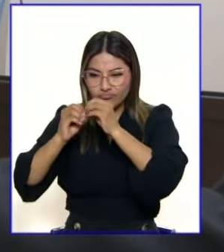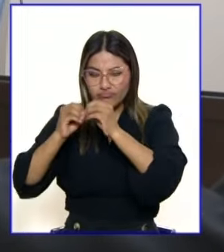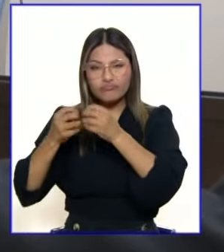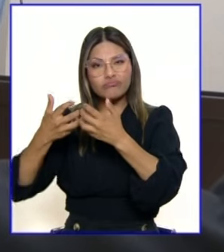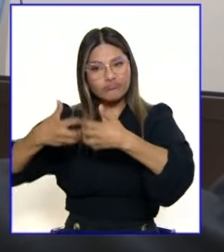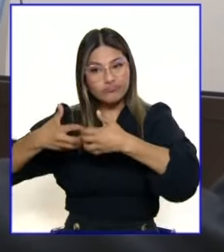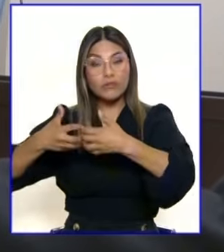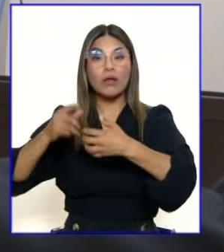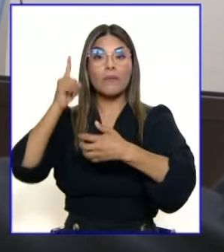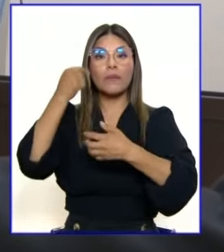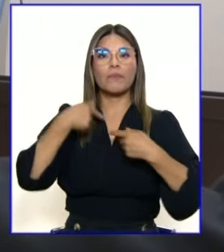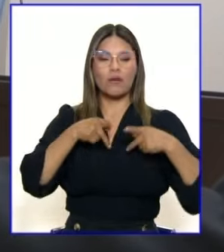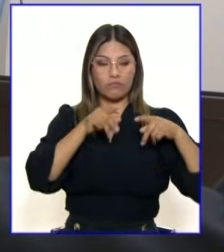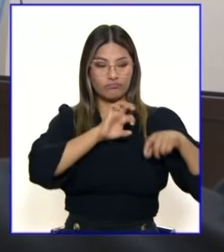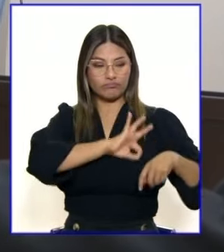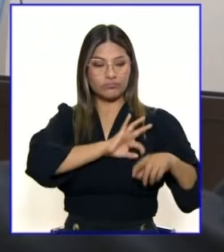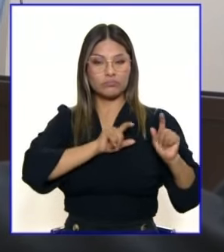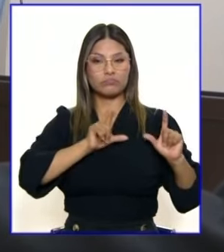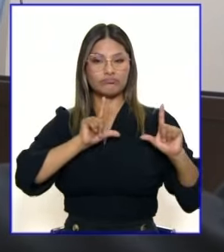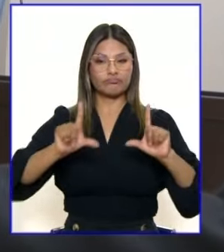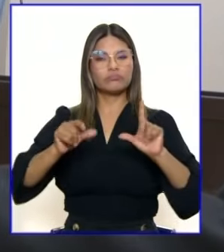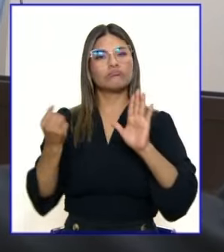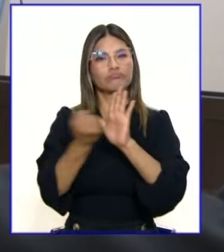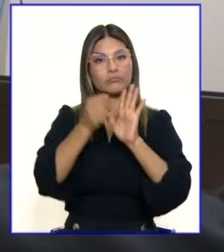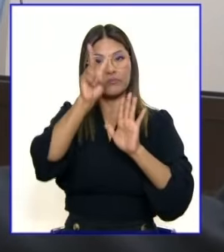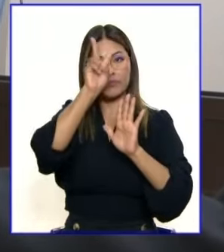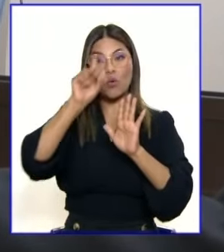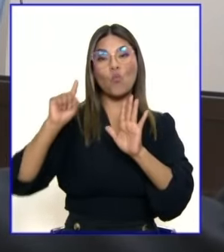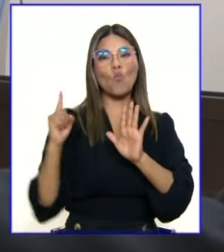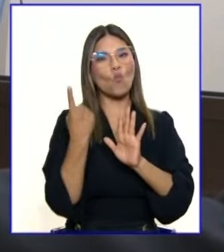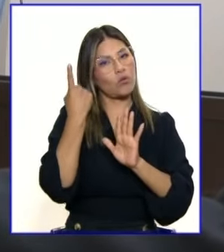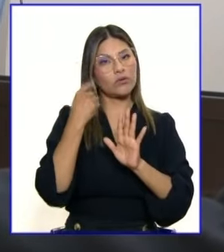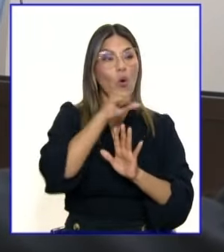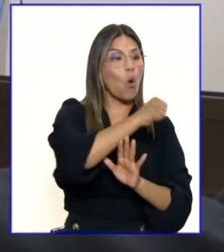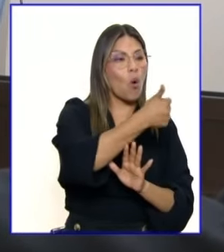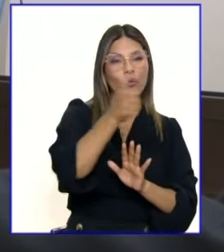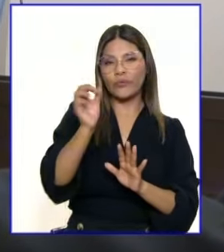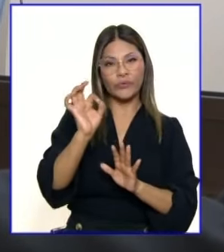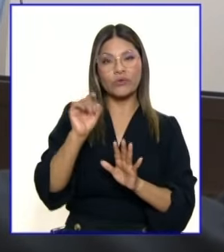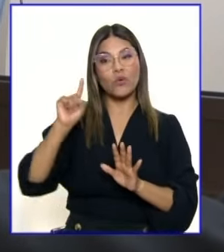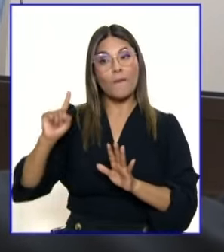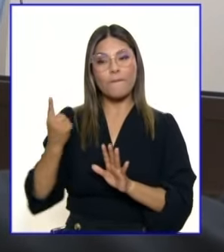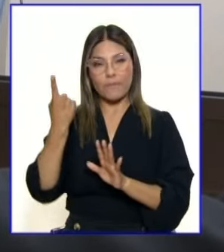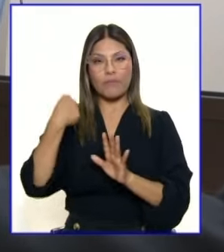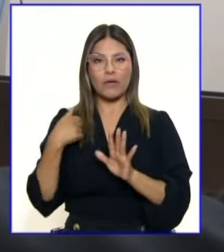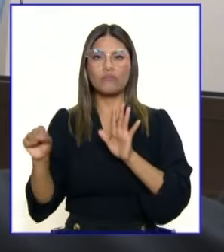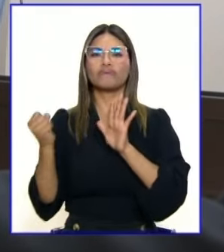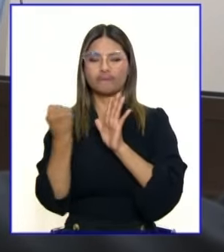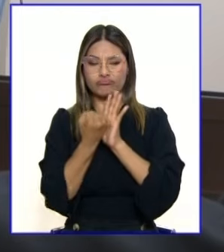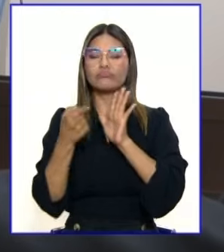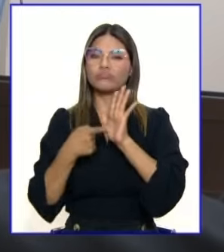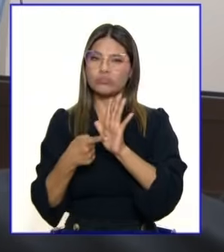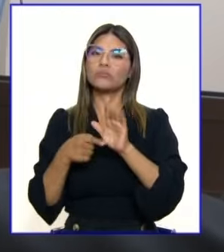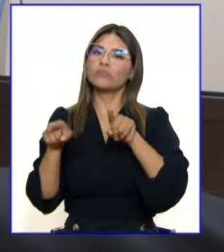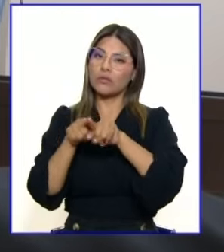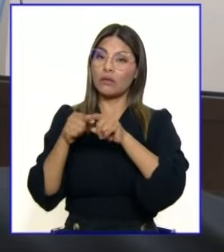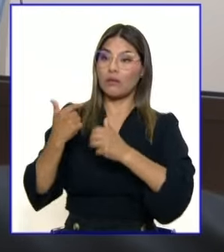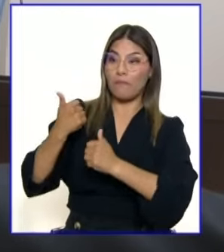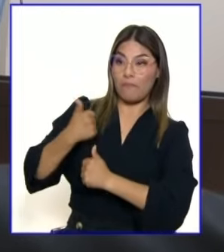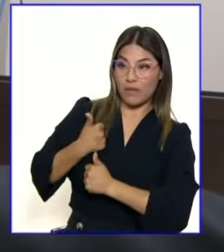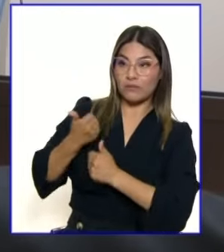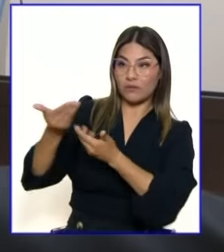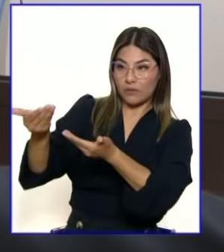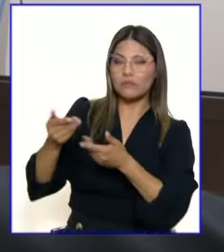entidad autorizada por el gobierno peruano para dar servicios a terceros, tanto en el campo militar como en el campo